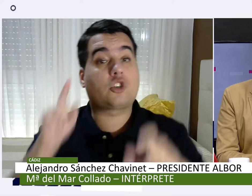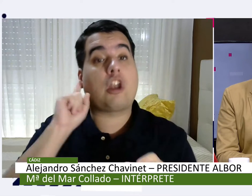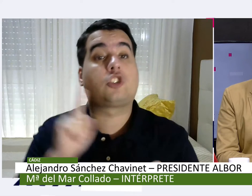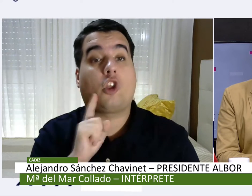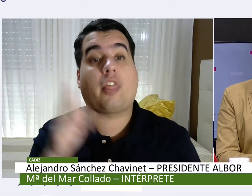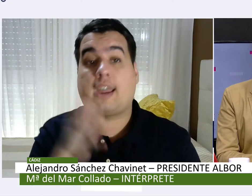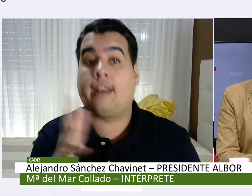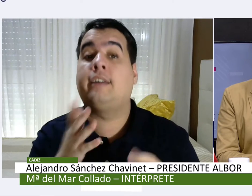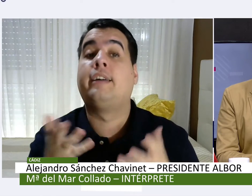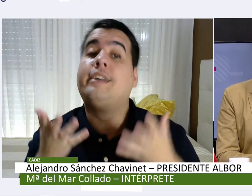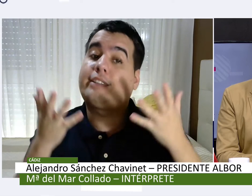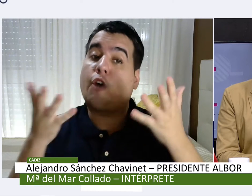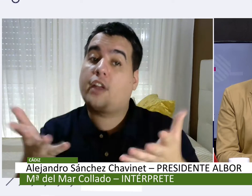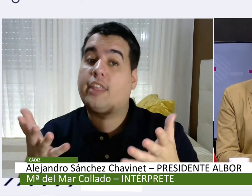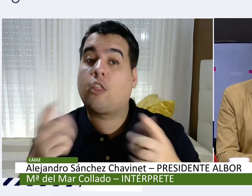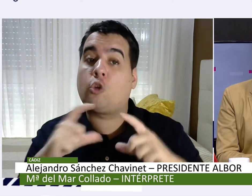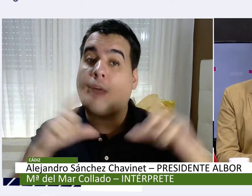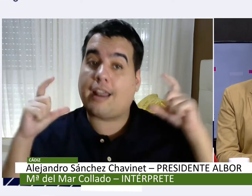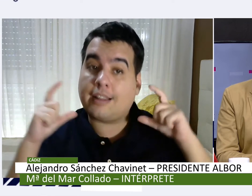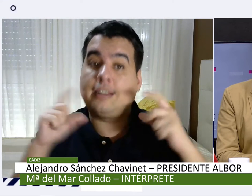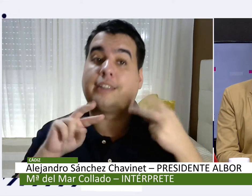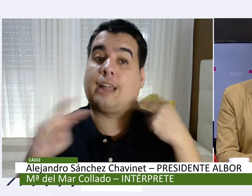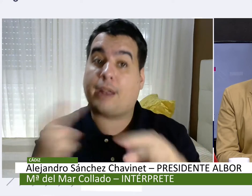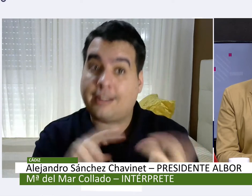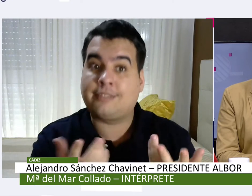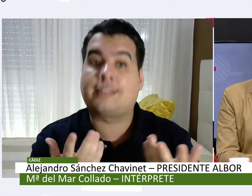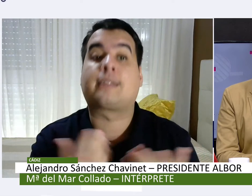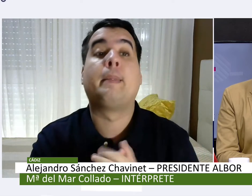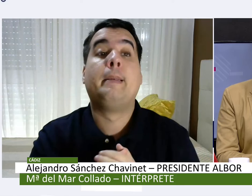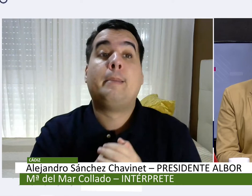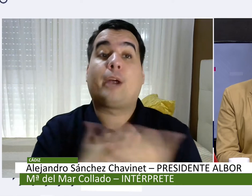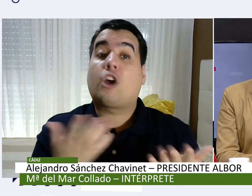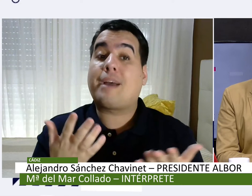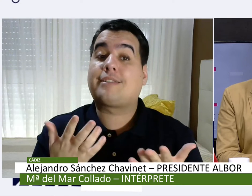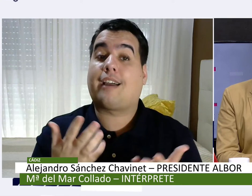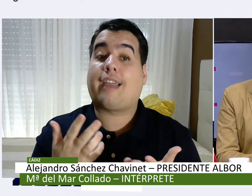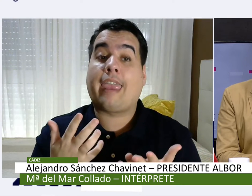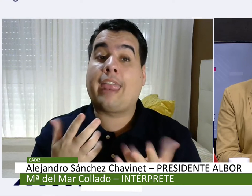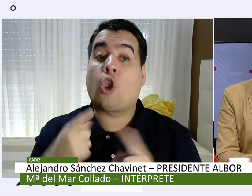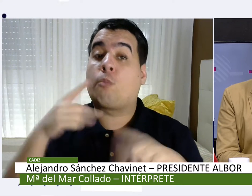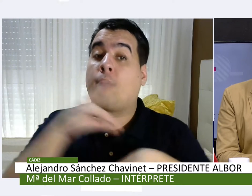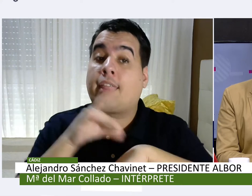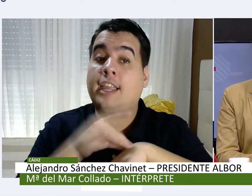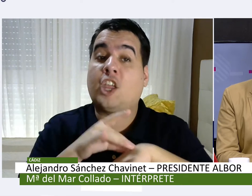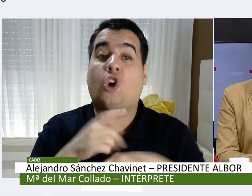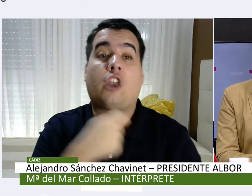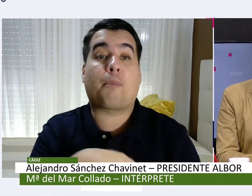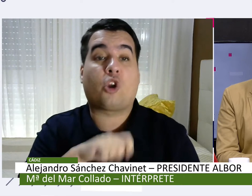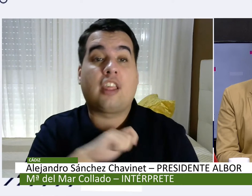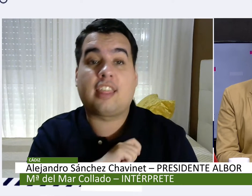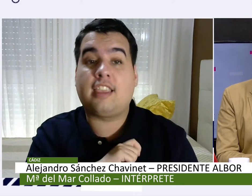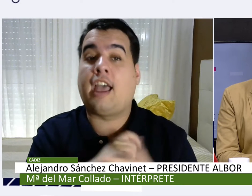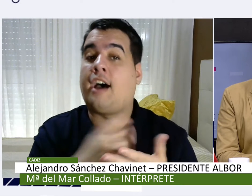asociación de personas ciudad de Genève está ofreciendo mascarillas transparentes. Pero ¿qué pasa? Que los médicos,